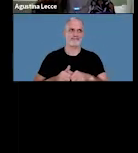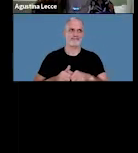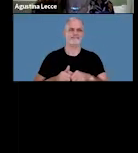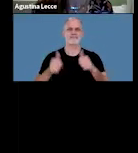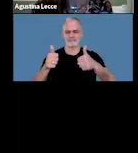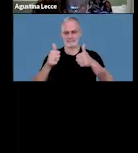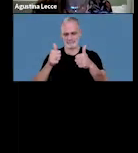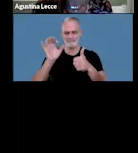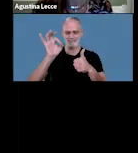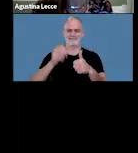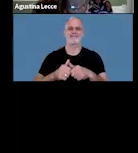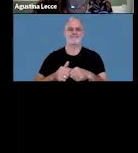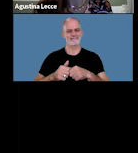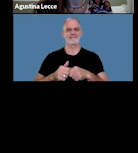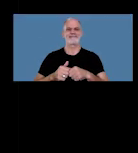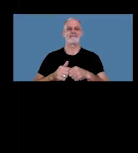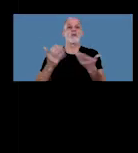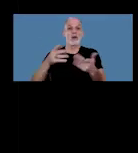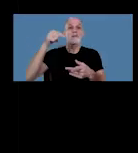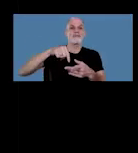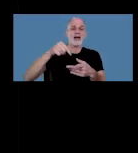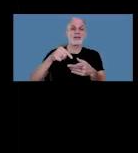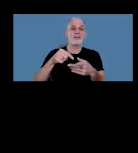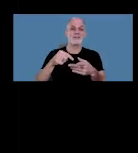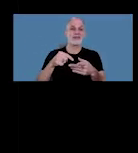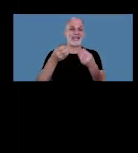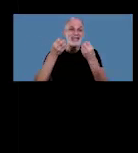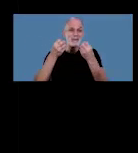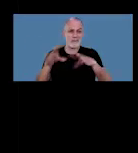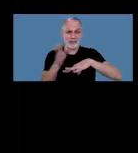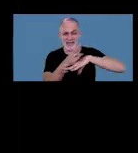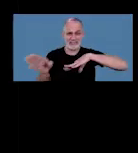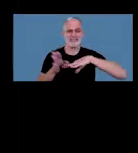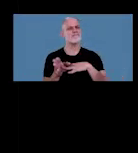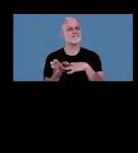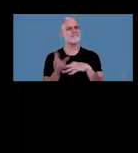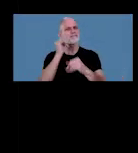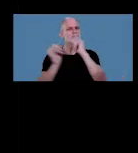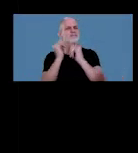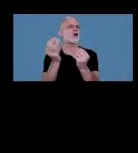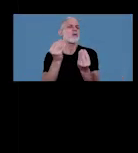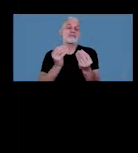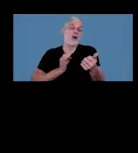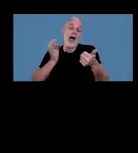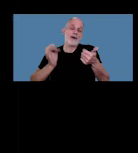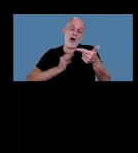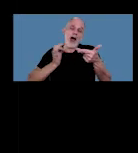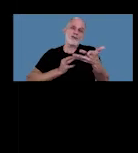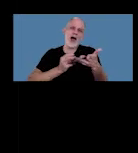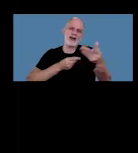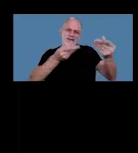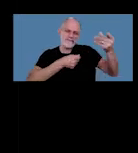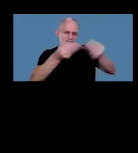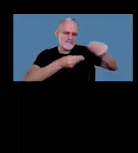Perfecto, Vivi. Listo, listo. Bueno, vamos a dar origen, ¿sí? Vamos a dar comienzo a lo que hacemos todos los años, ¿sí? La liquidación de